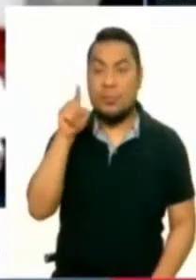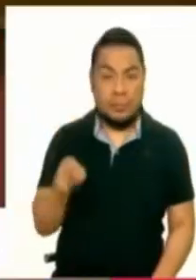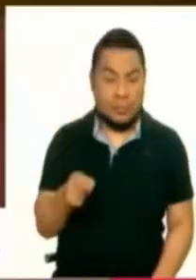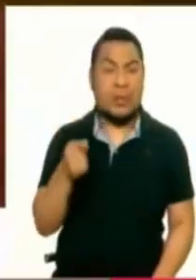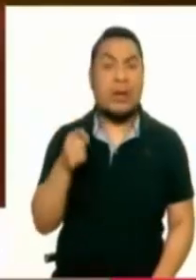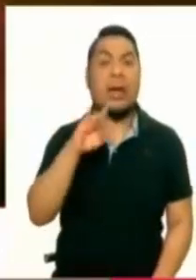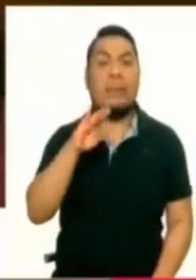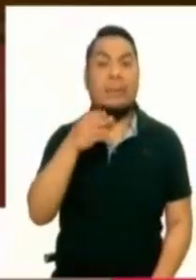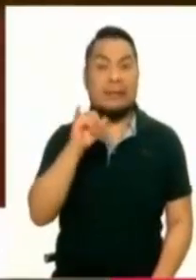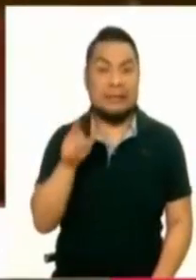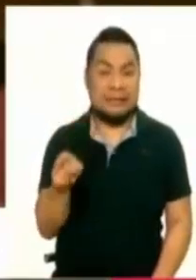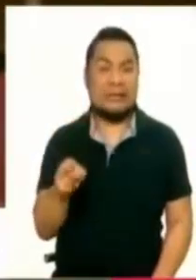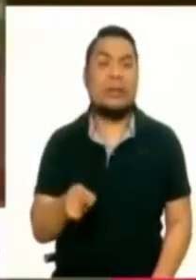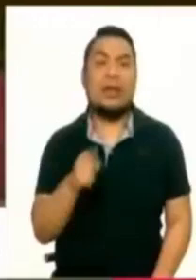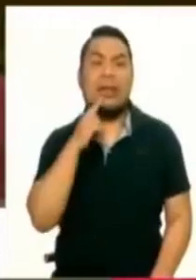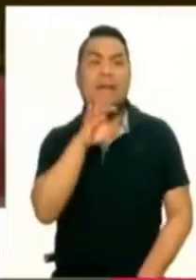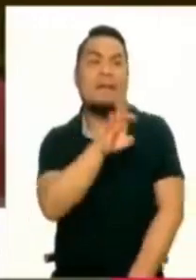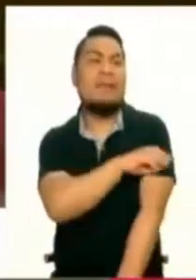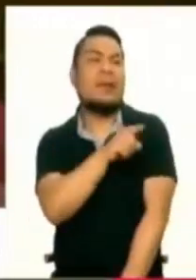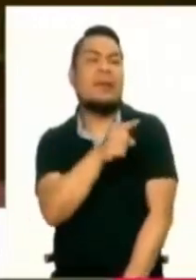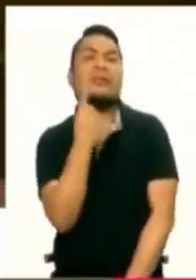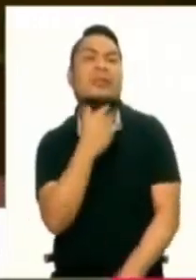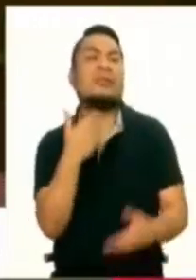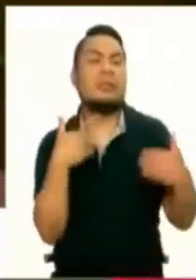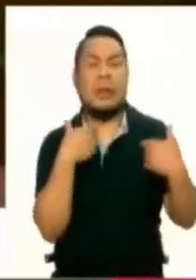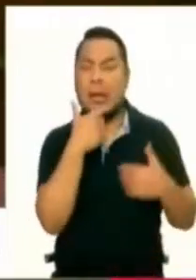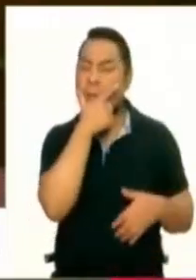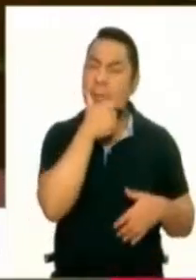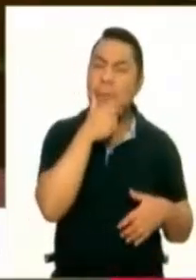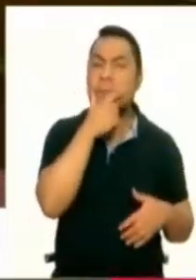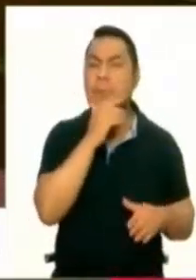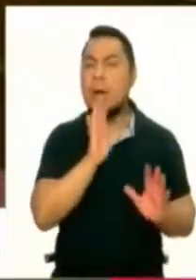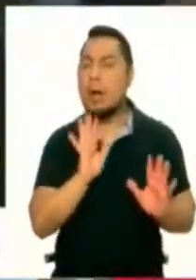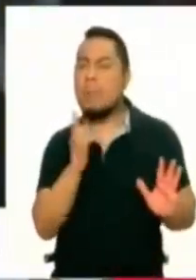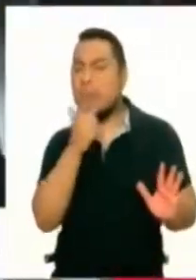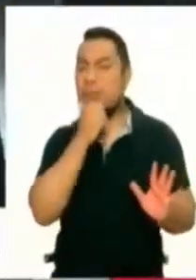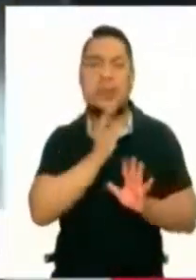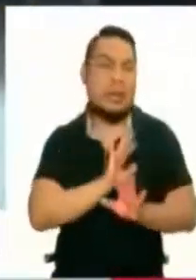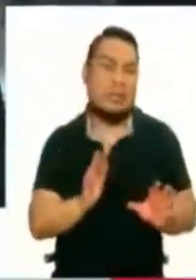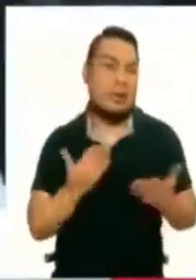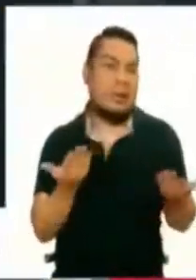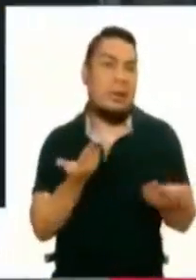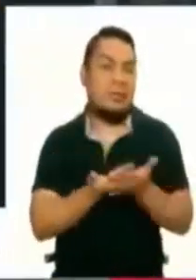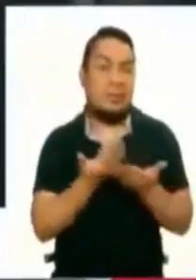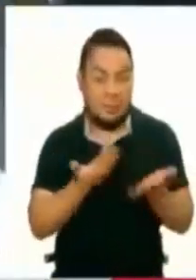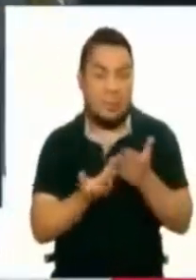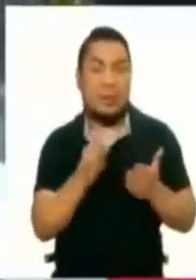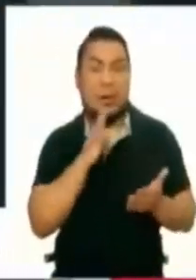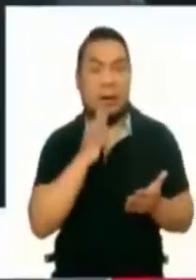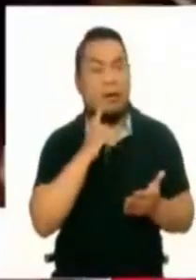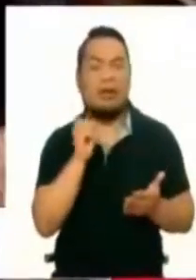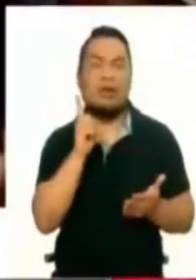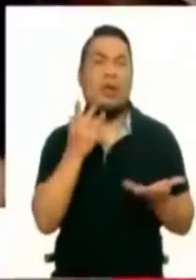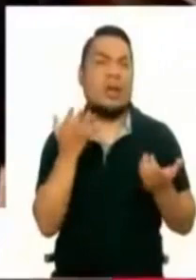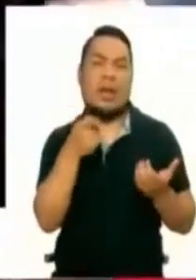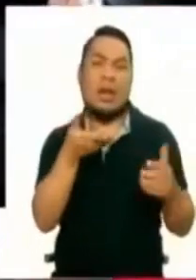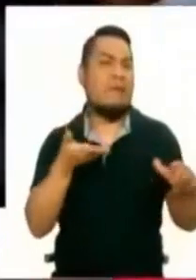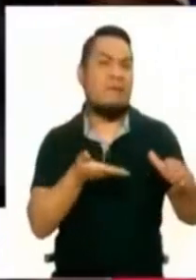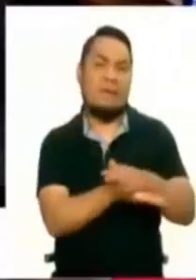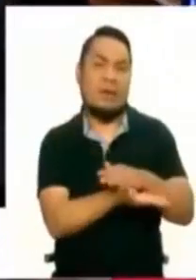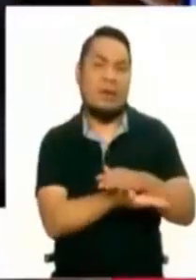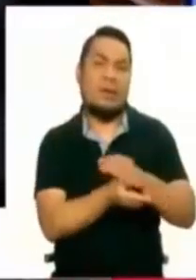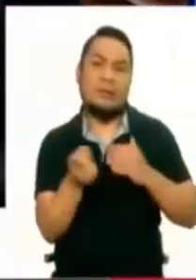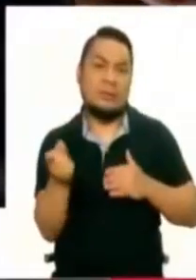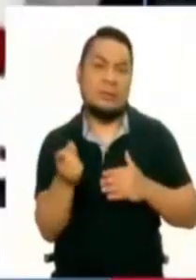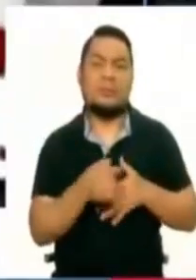hoy su abogado ha indicado de que no lo hará, porque está colaborando con la justicia. Bueno amigos, déjanos tus comentarios, no olvides de suscribirte a